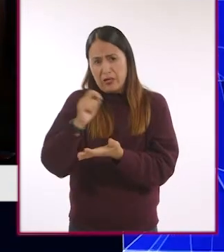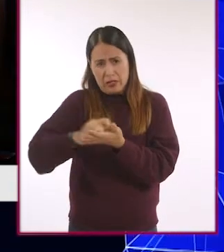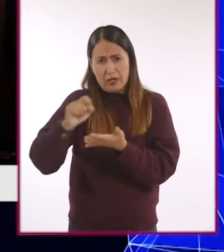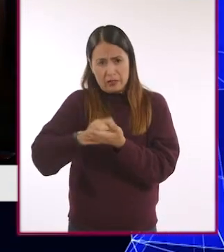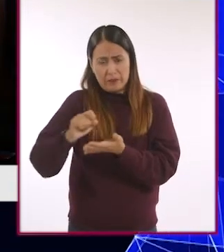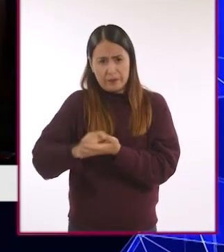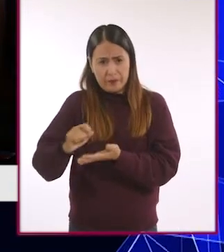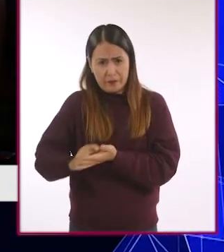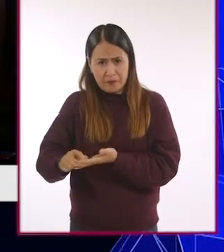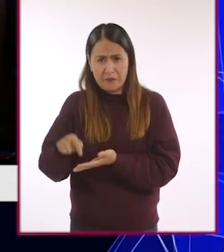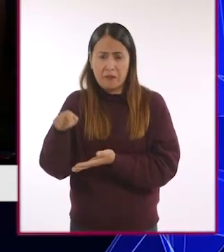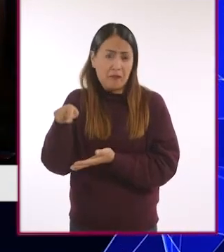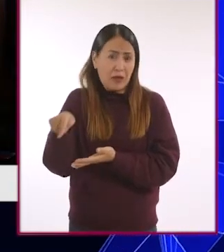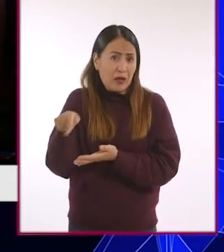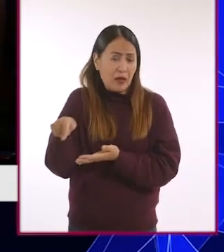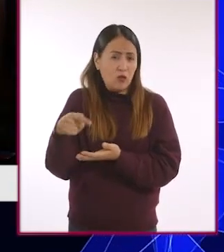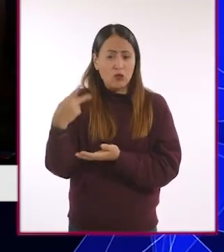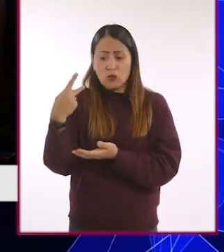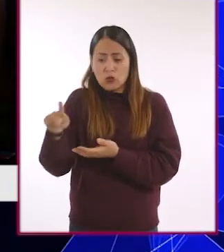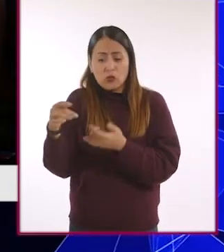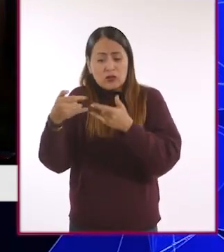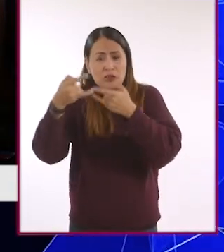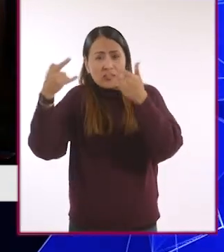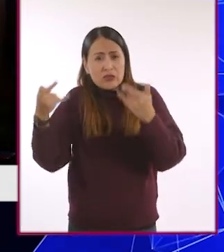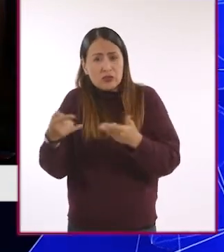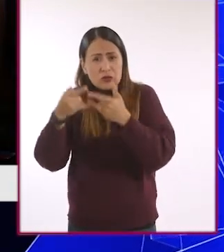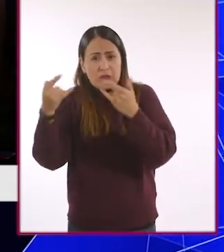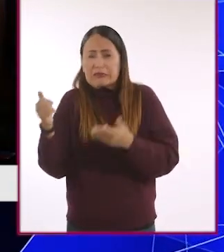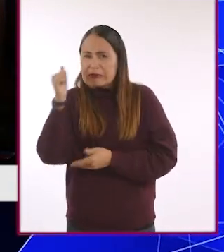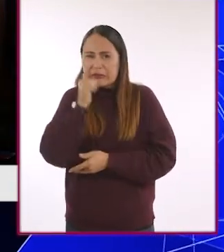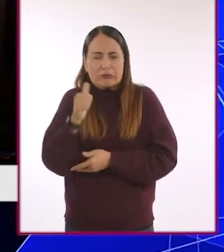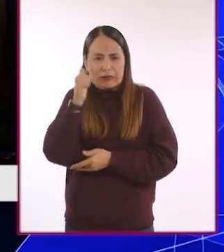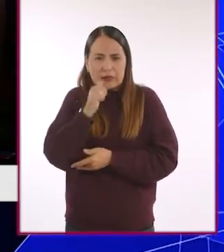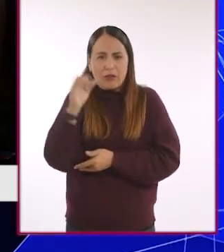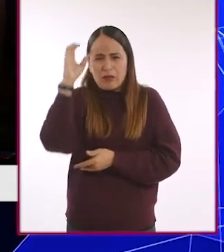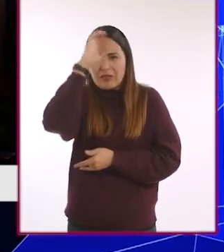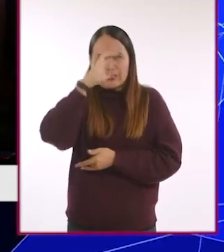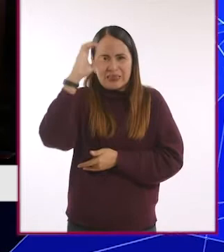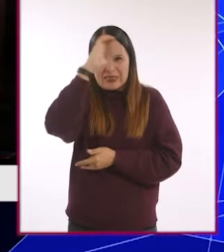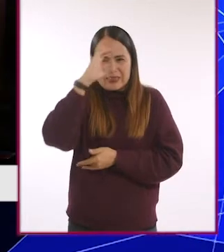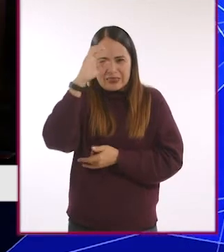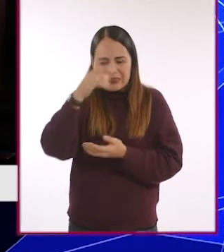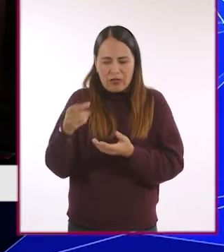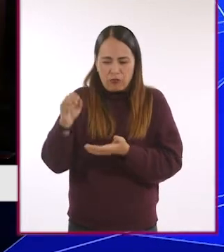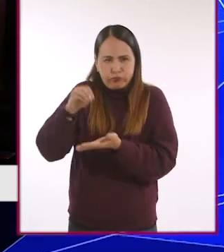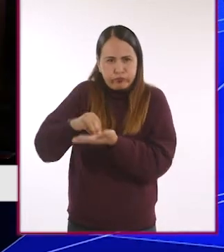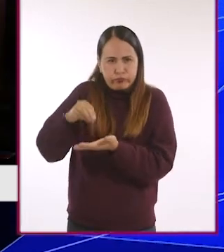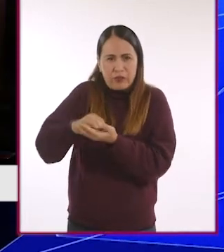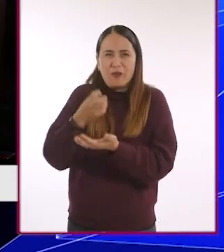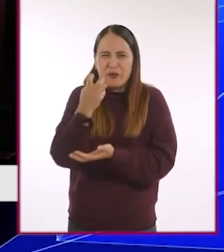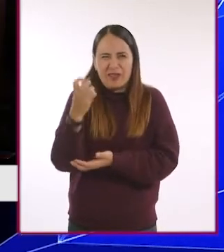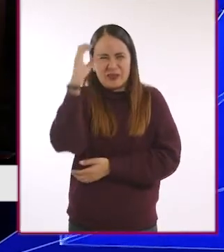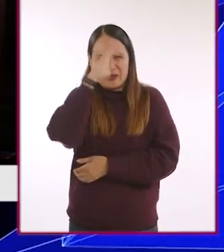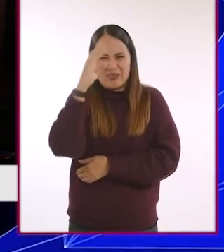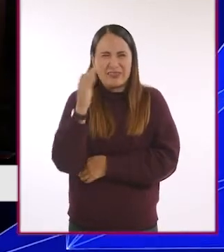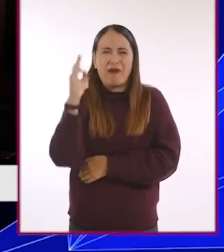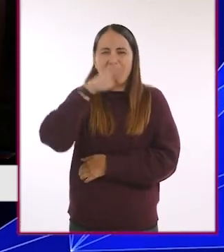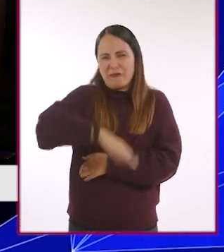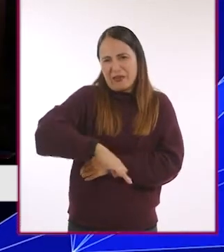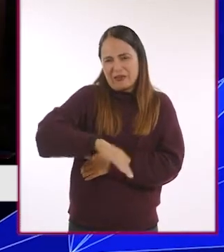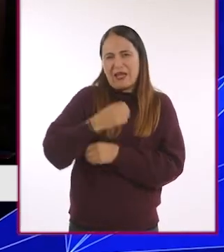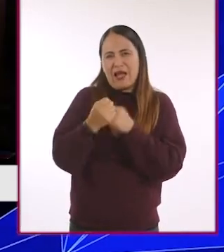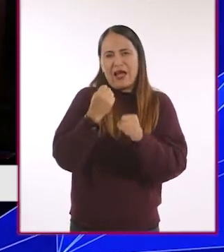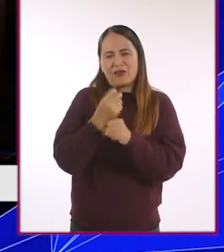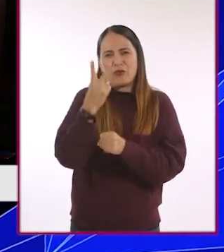mencionando, dentro de sus historias siempre han mencionado el tema de la ciencia, por eso es ciencia ficción, ¿no? Y por ejemplo, en 2001